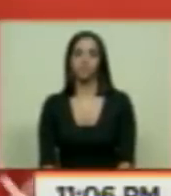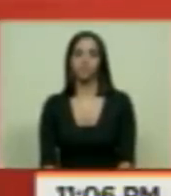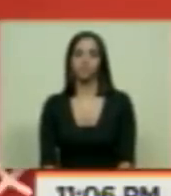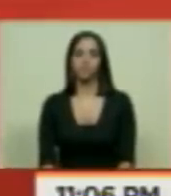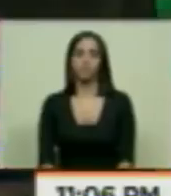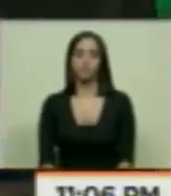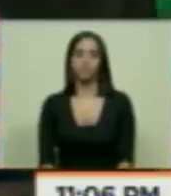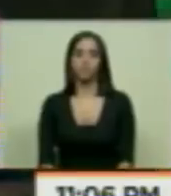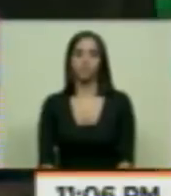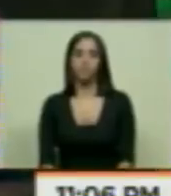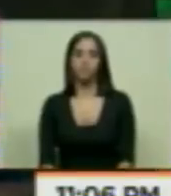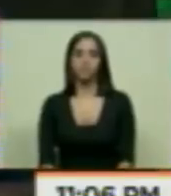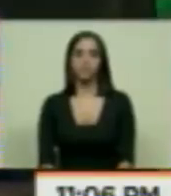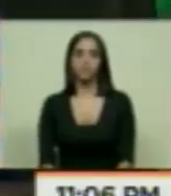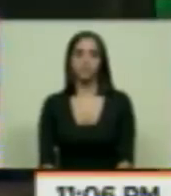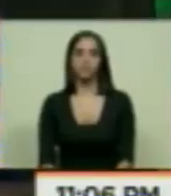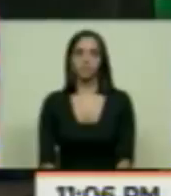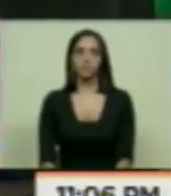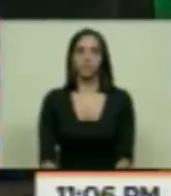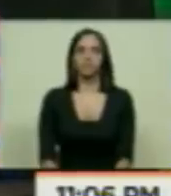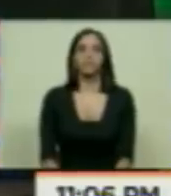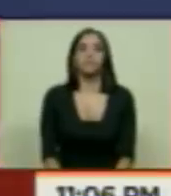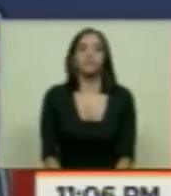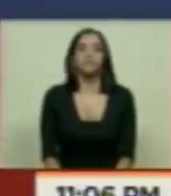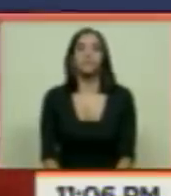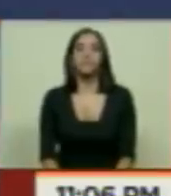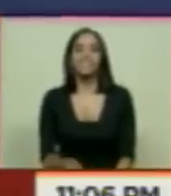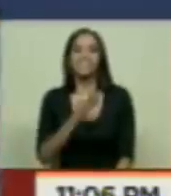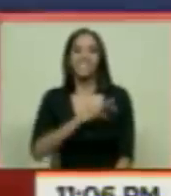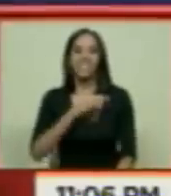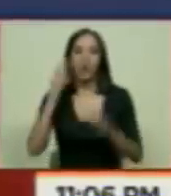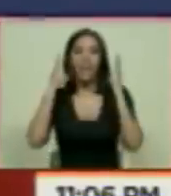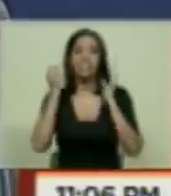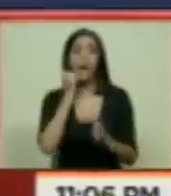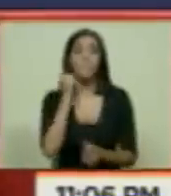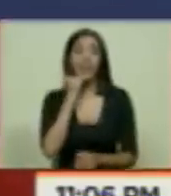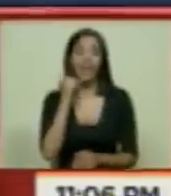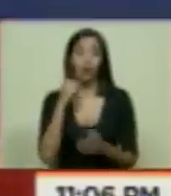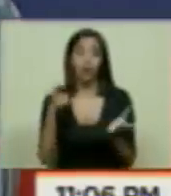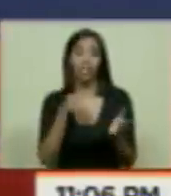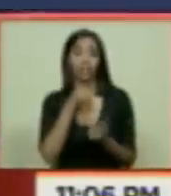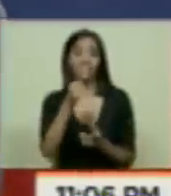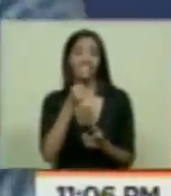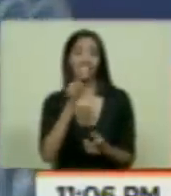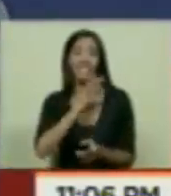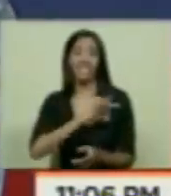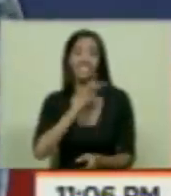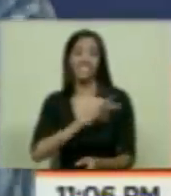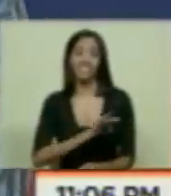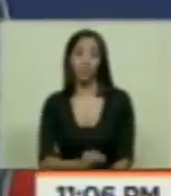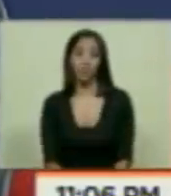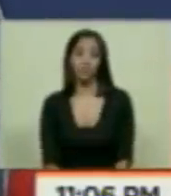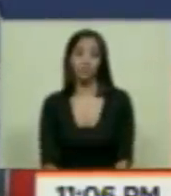Señor Mango, señor Cabeza de Mango, ¿qué opina usted de ese reportaje del señor Crimson y el señor